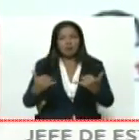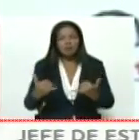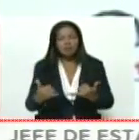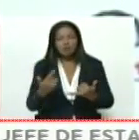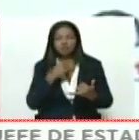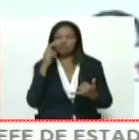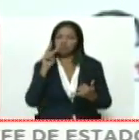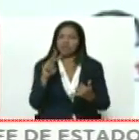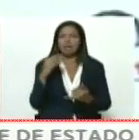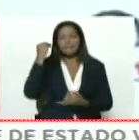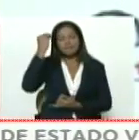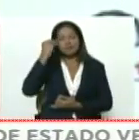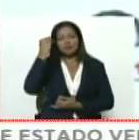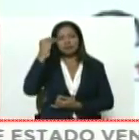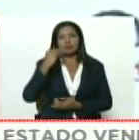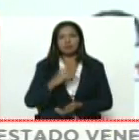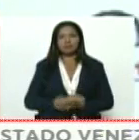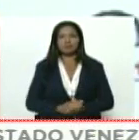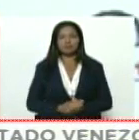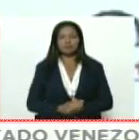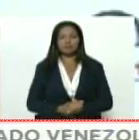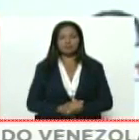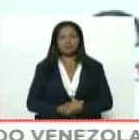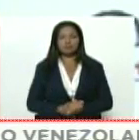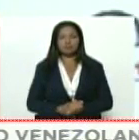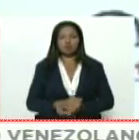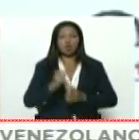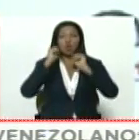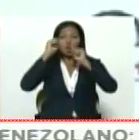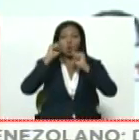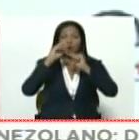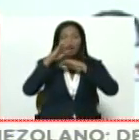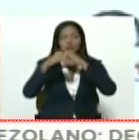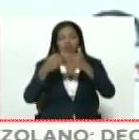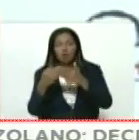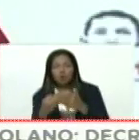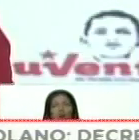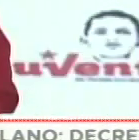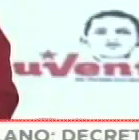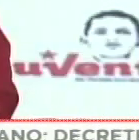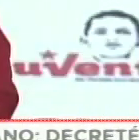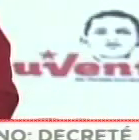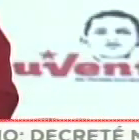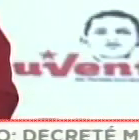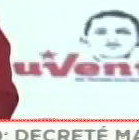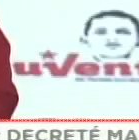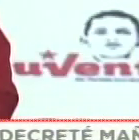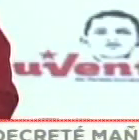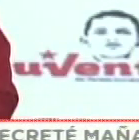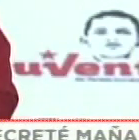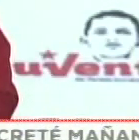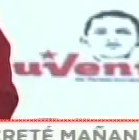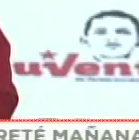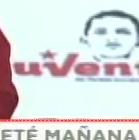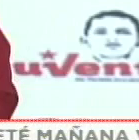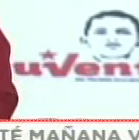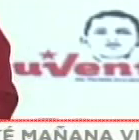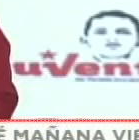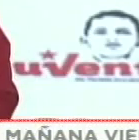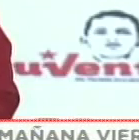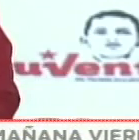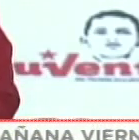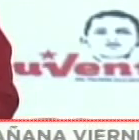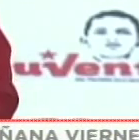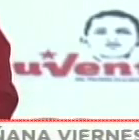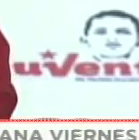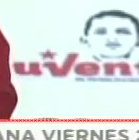ver la opinión y los logros que se están obteniendo a través del Sistema Nacional de Formación